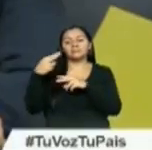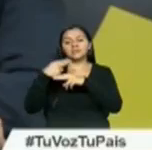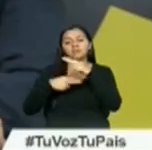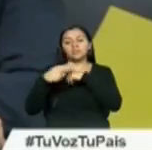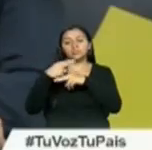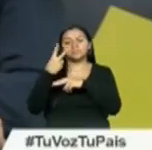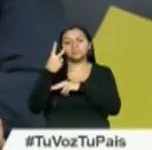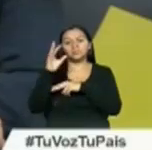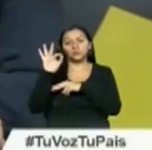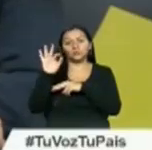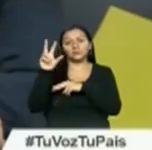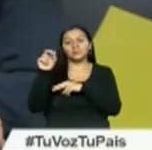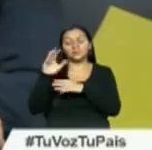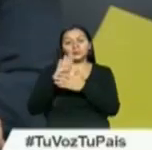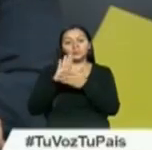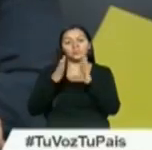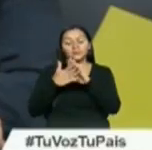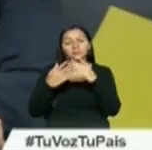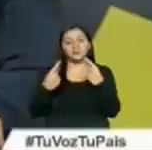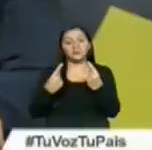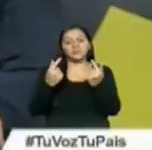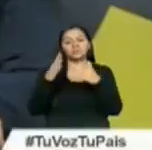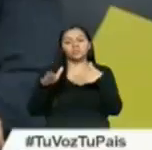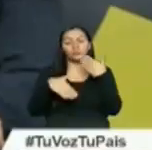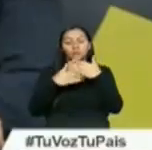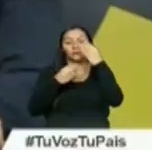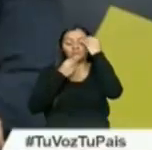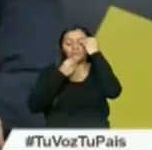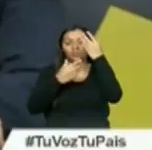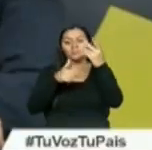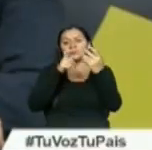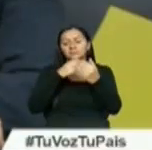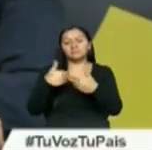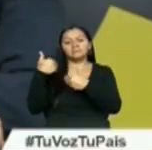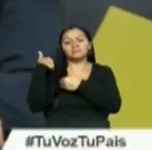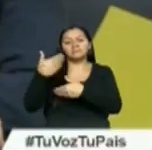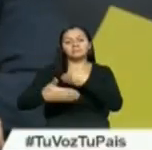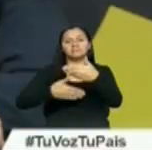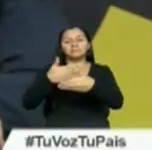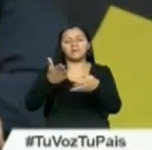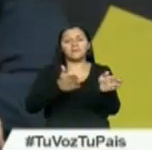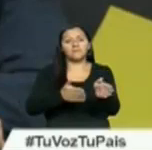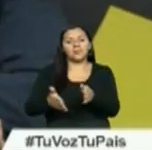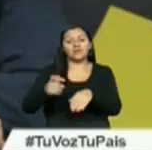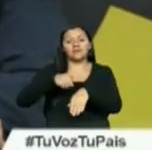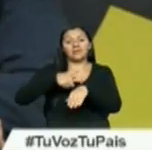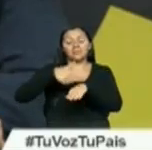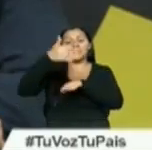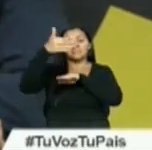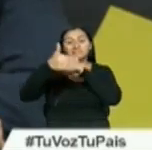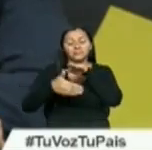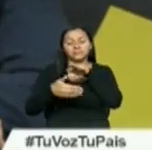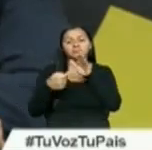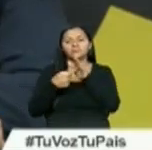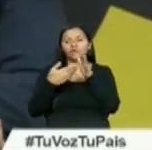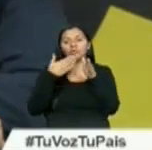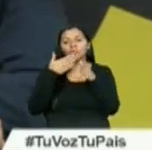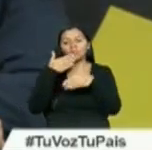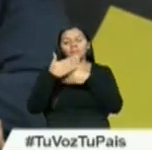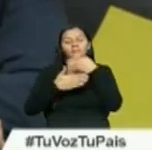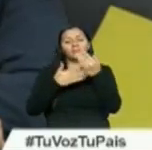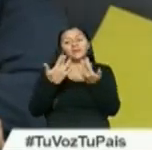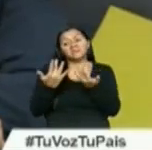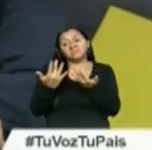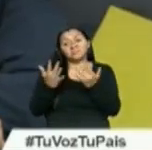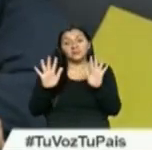30 de noviembre, a más tardar, esté listo ese informe. También ha sido parte del aceleramiento de los plazos que se han logrado y